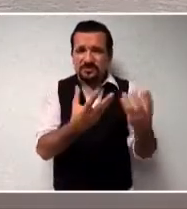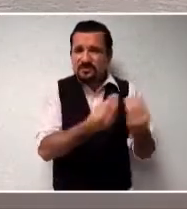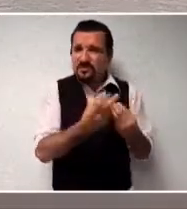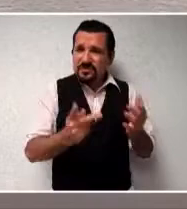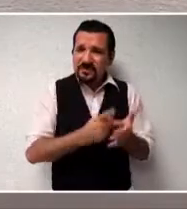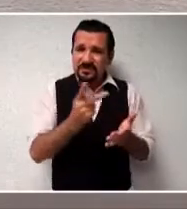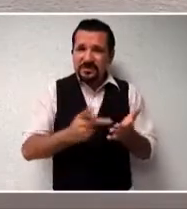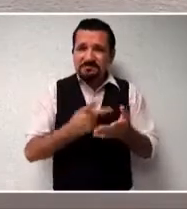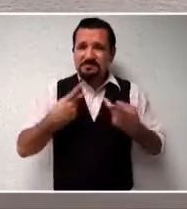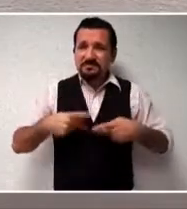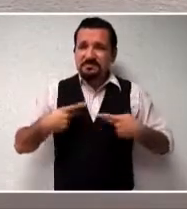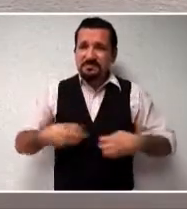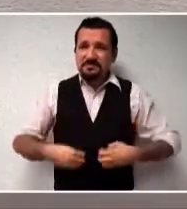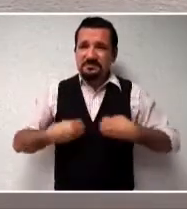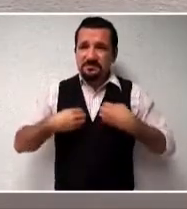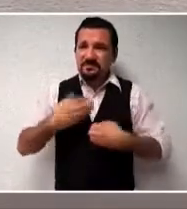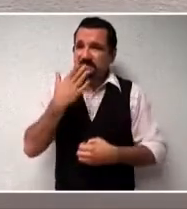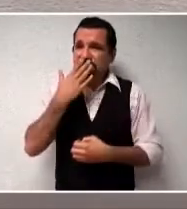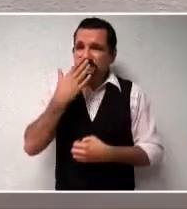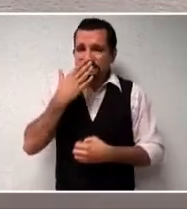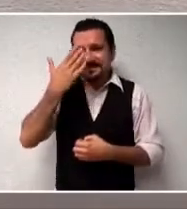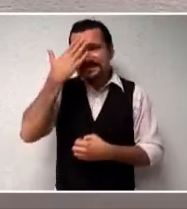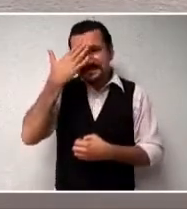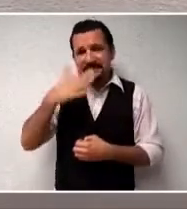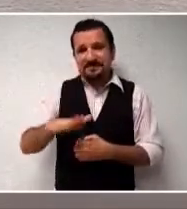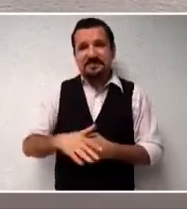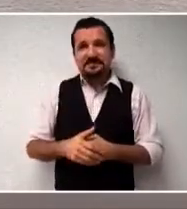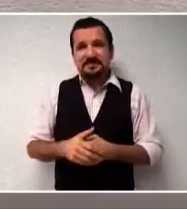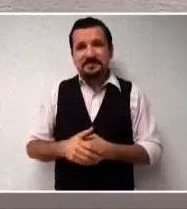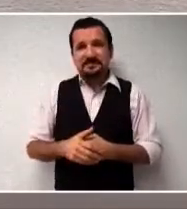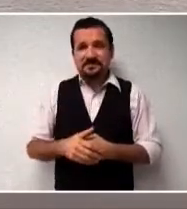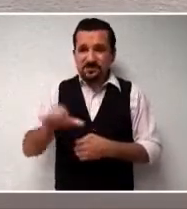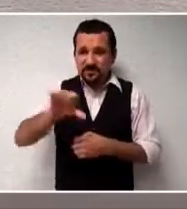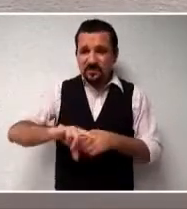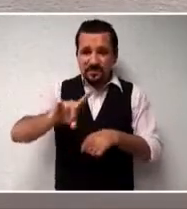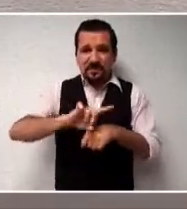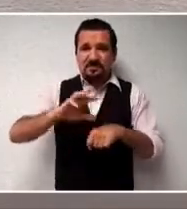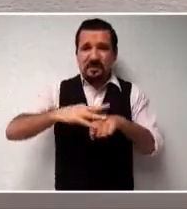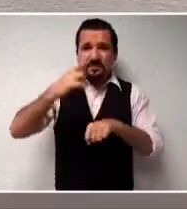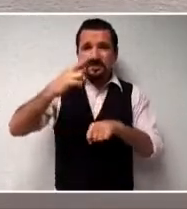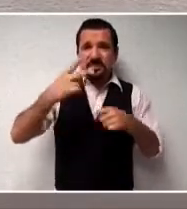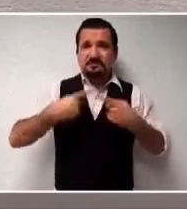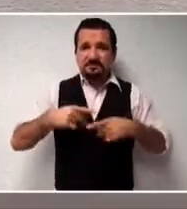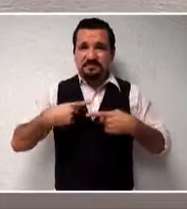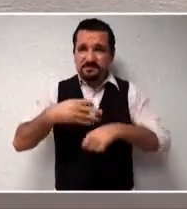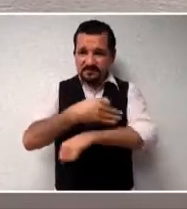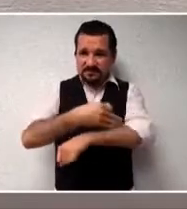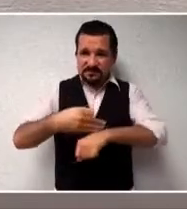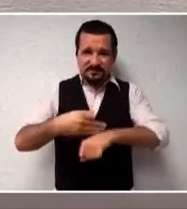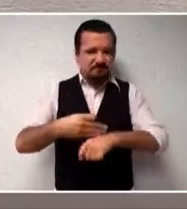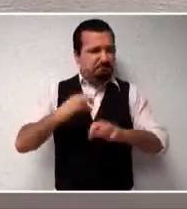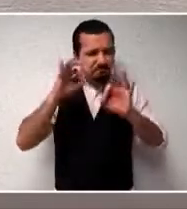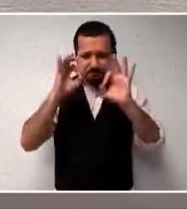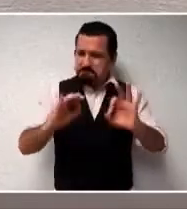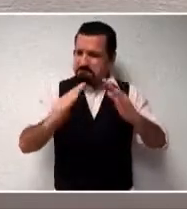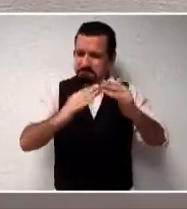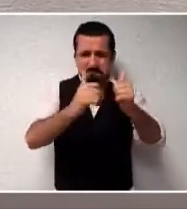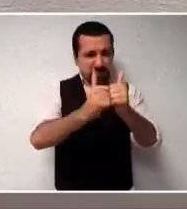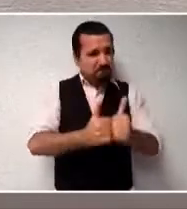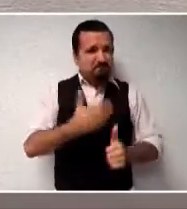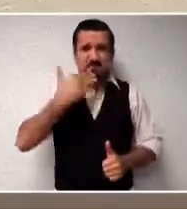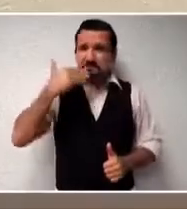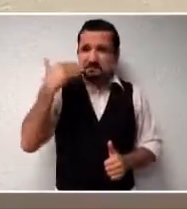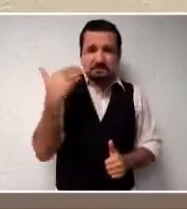somos muy conscientes hoy la mayoría de las familias están respondiendo bien a este